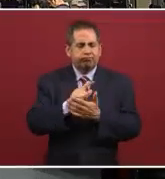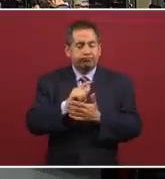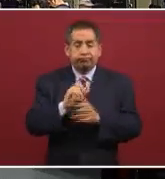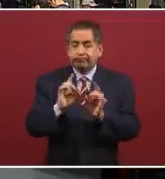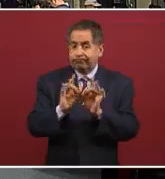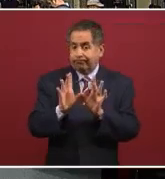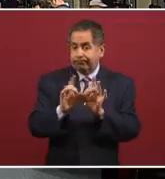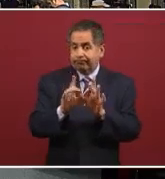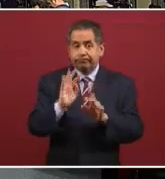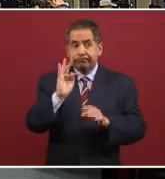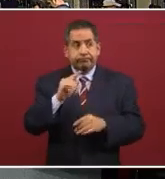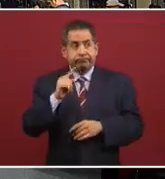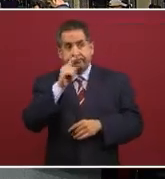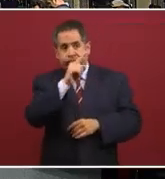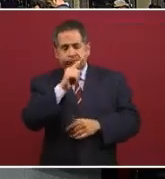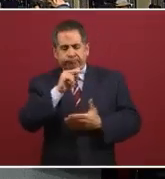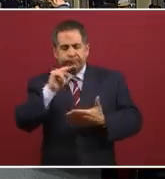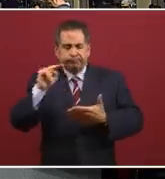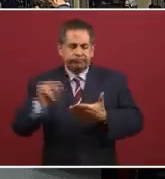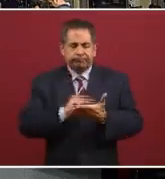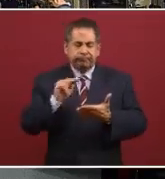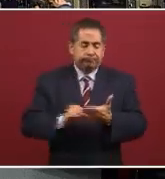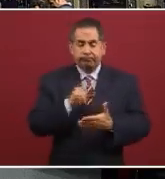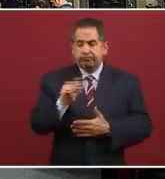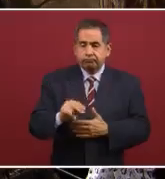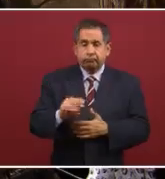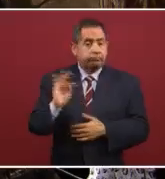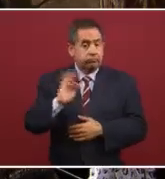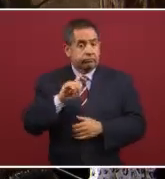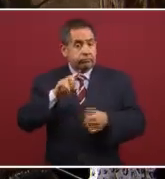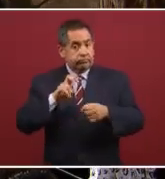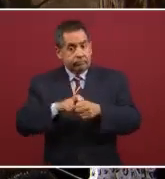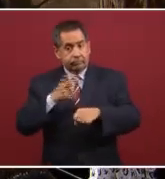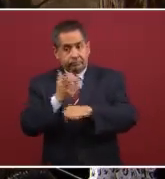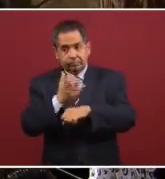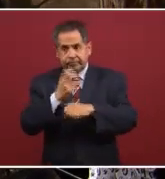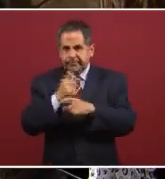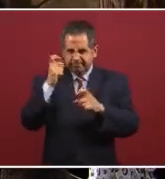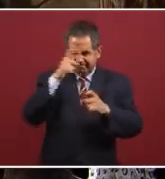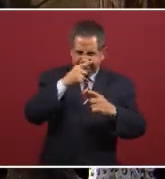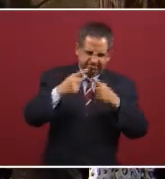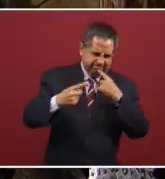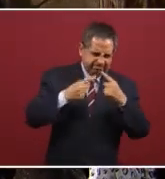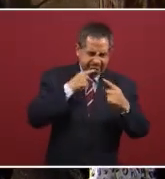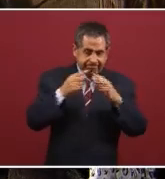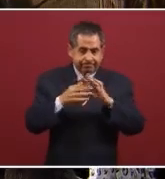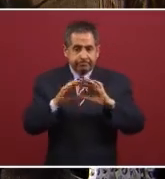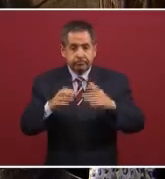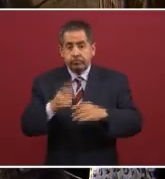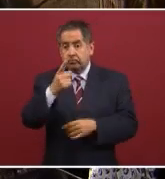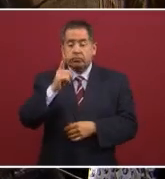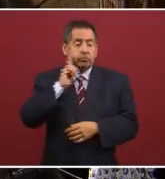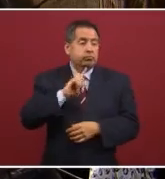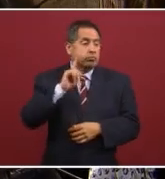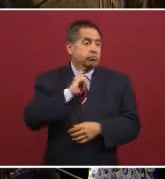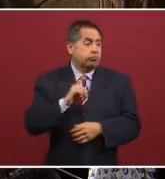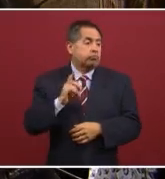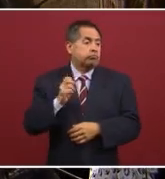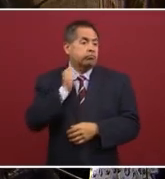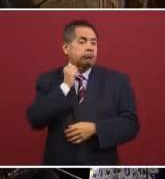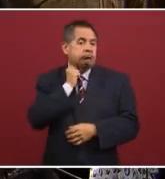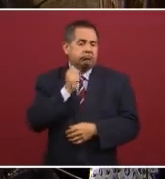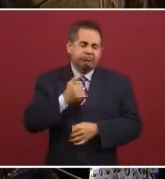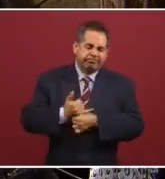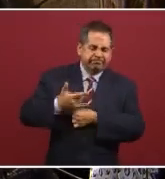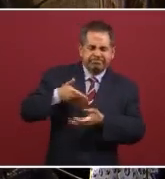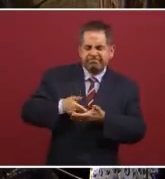que no se ratifique el TEMEC. En Estados Unidos parece que la discusión es difícil, sobre todo una de las legisladoras está poniendo muchas trabas